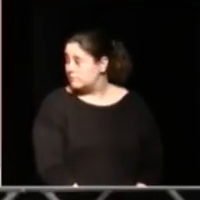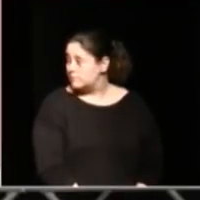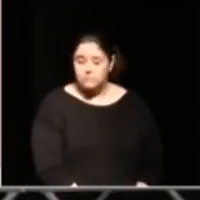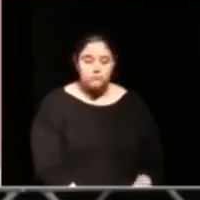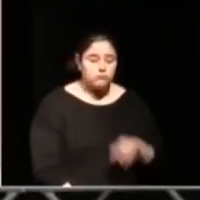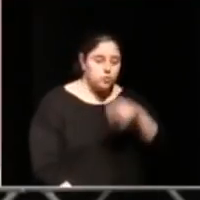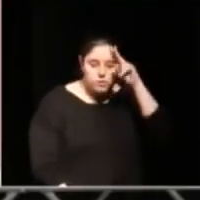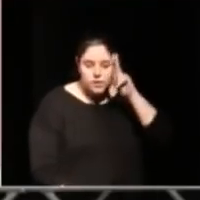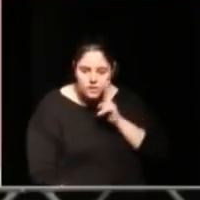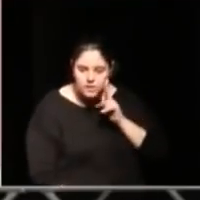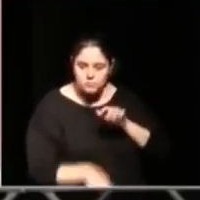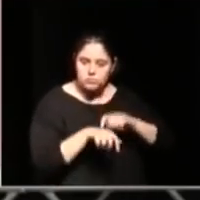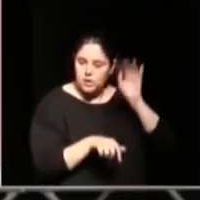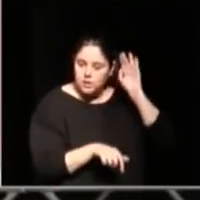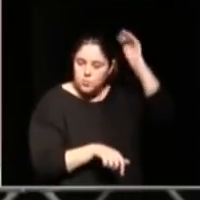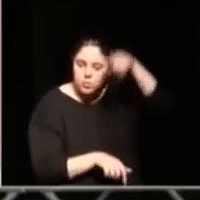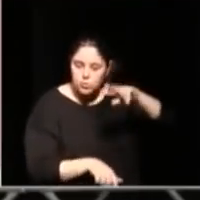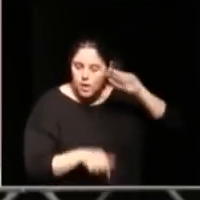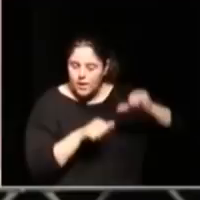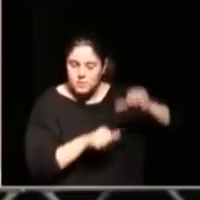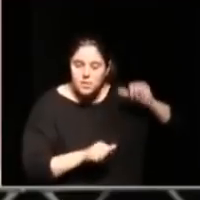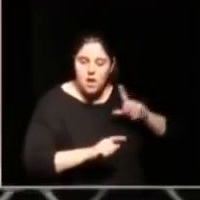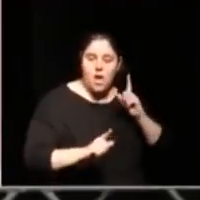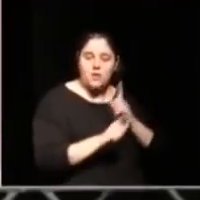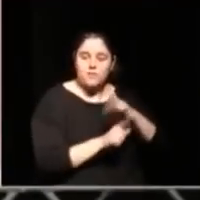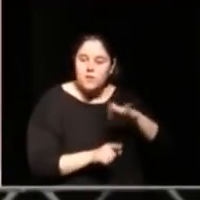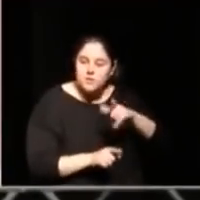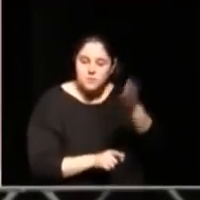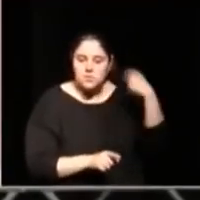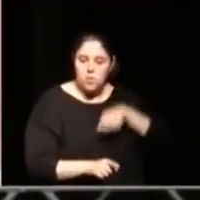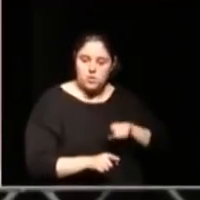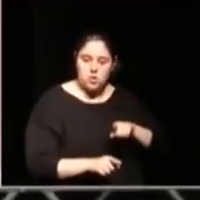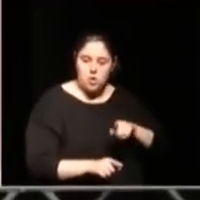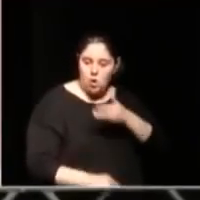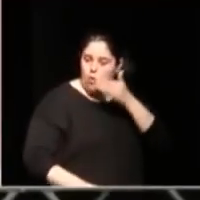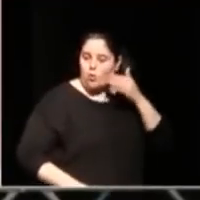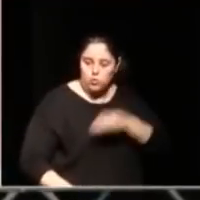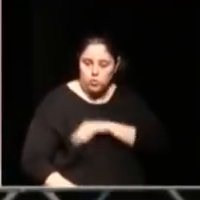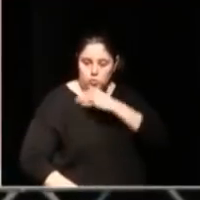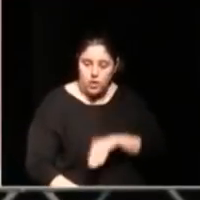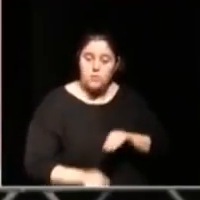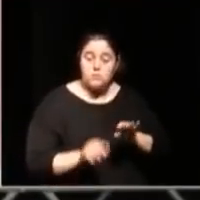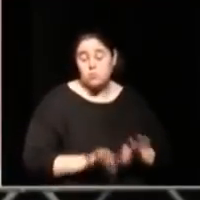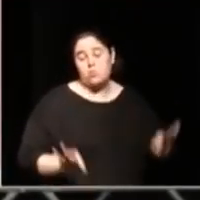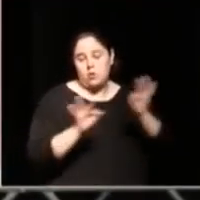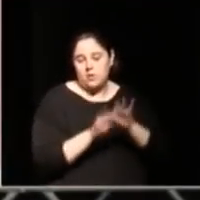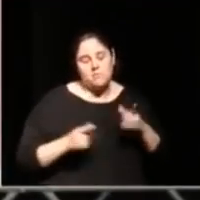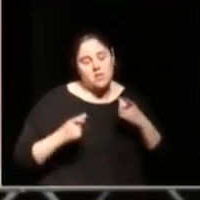Tu dignidad republicana y tu experiencia antifascista son el orgullo morado en Cataluña. Podem te necesita mucho,